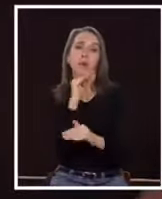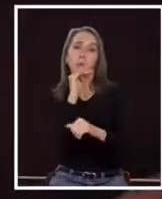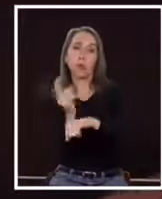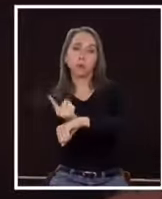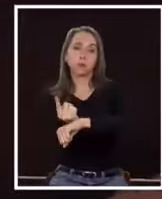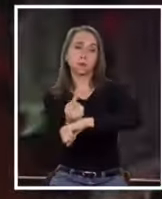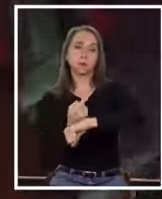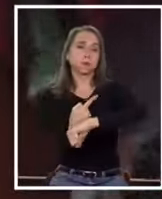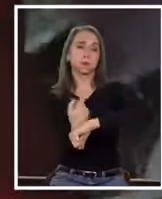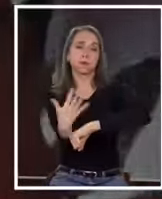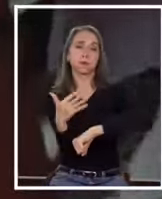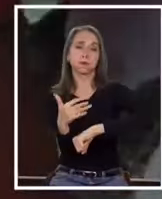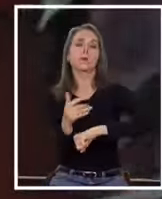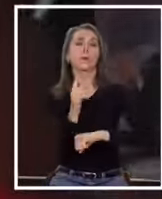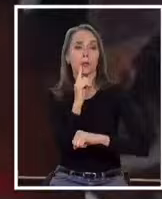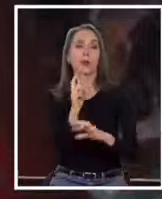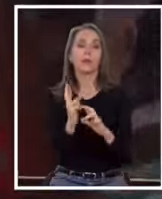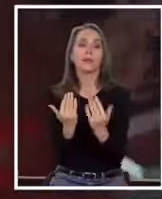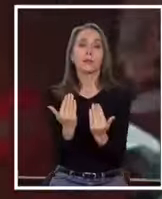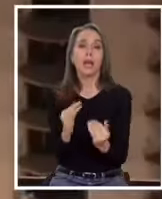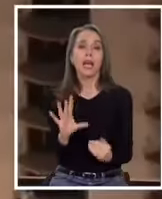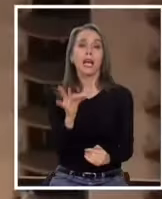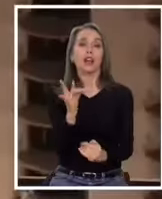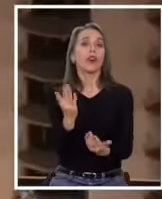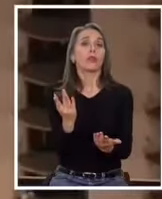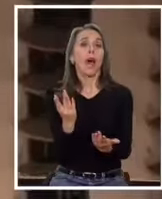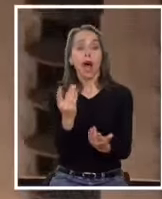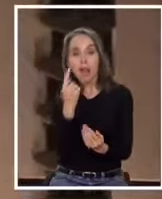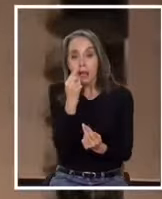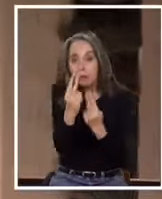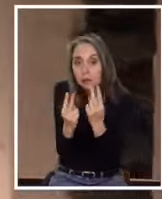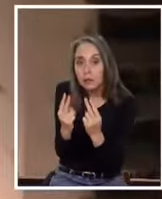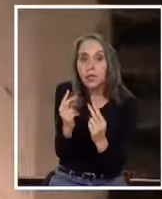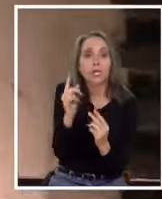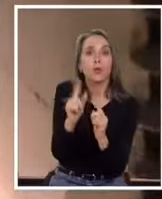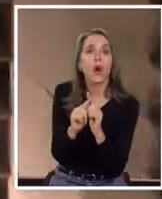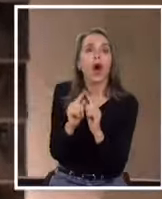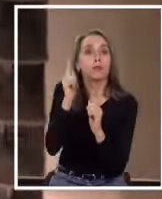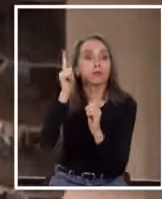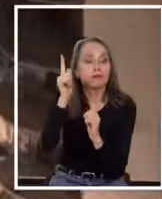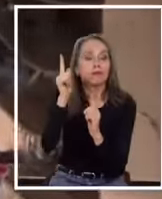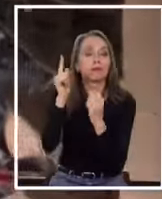donde aún existen esperanzas de encontrar alguna señal de vida.